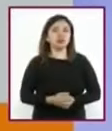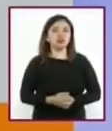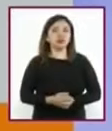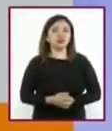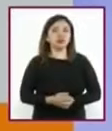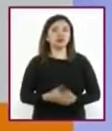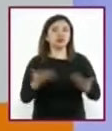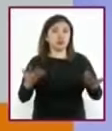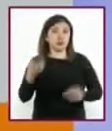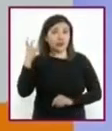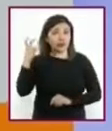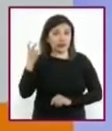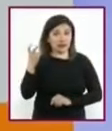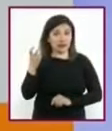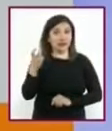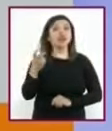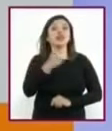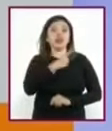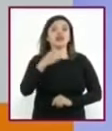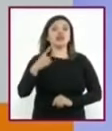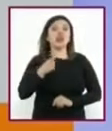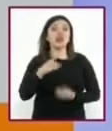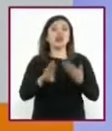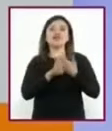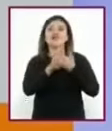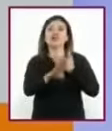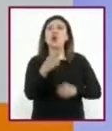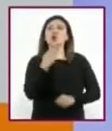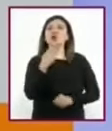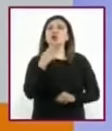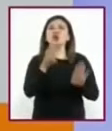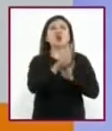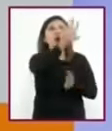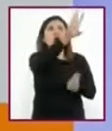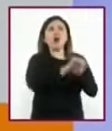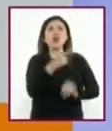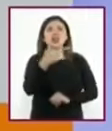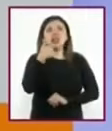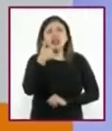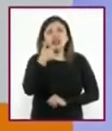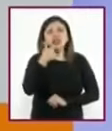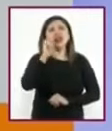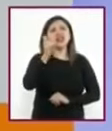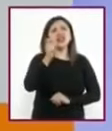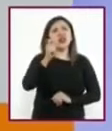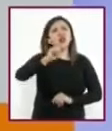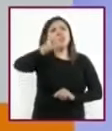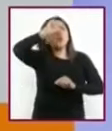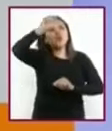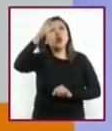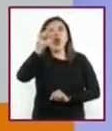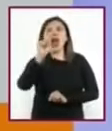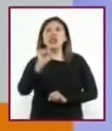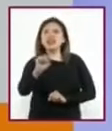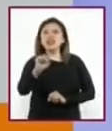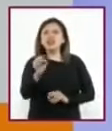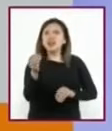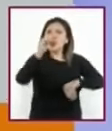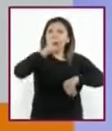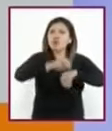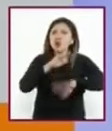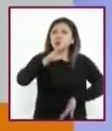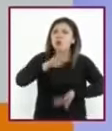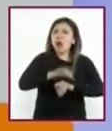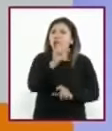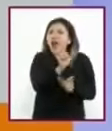En conclusión, debe evitarse el uso, copiado del inglés, de realizar el plural de las siglas añadiendo al